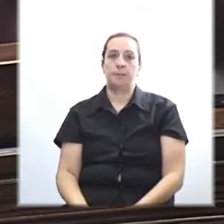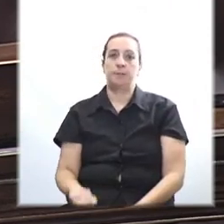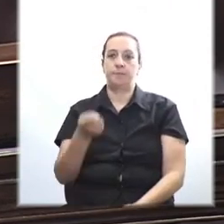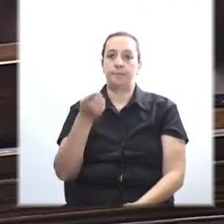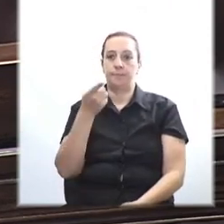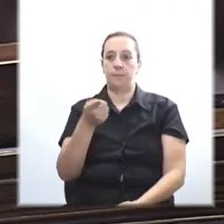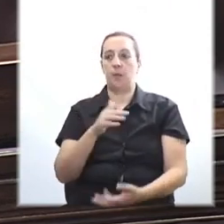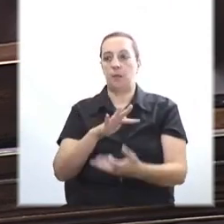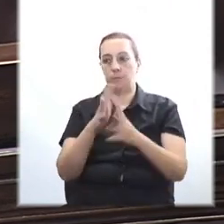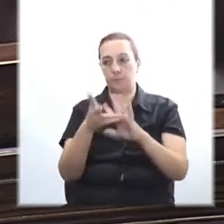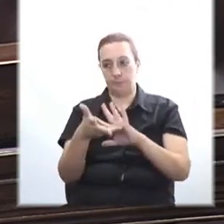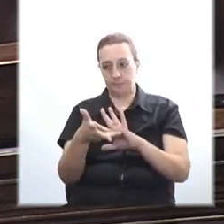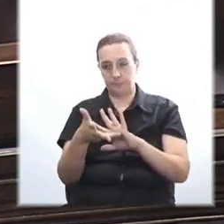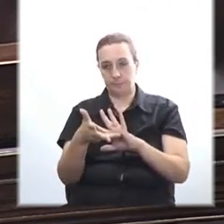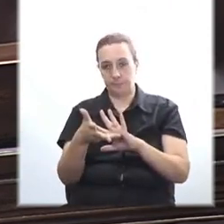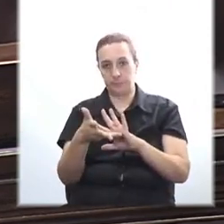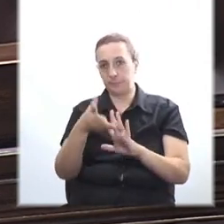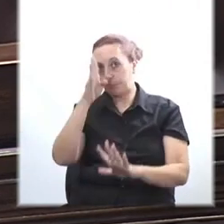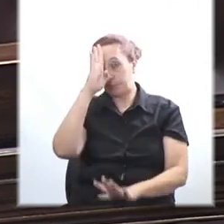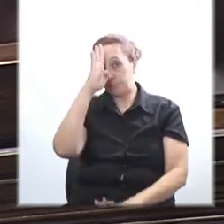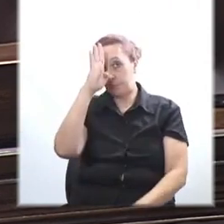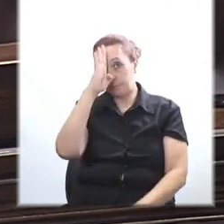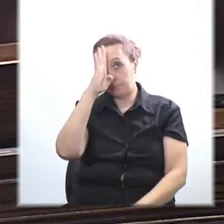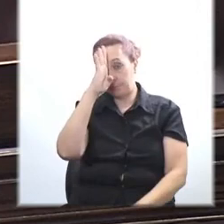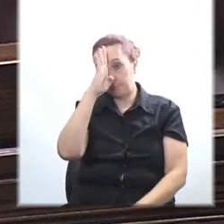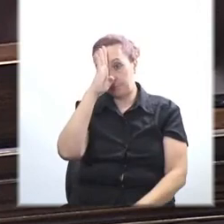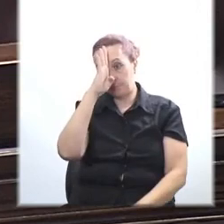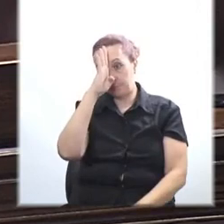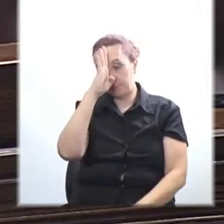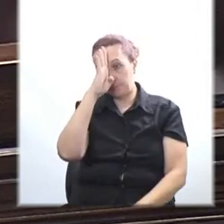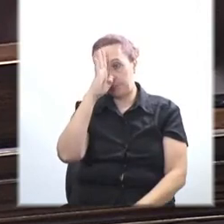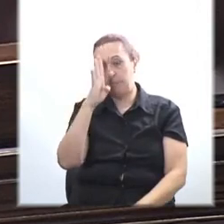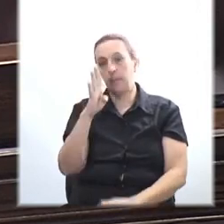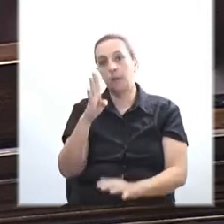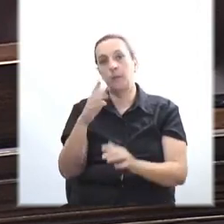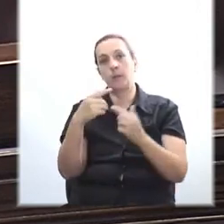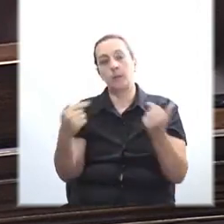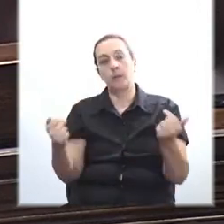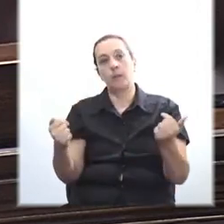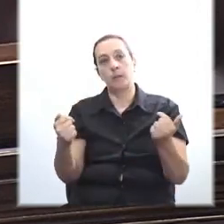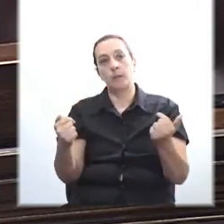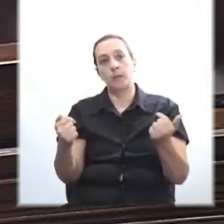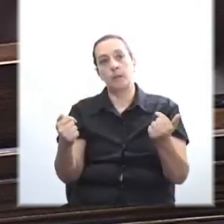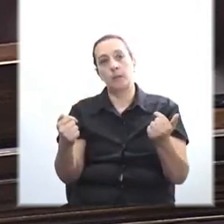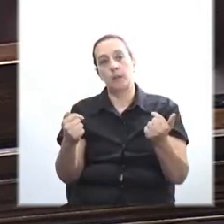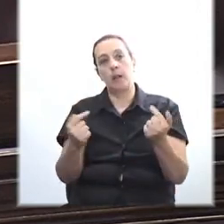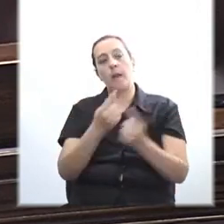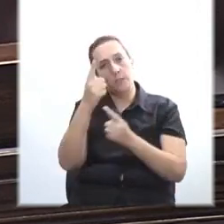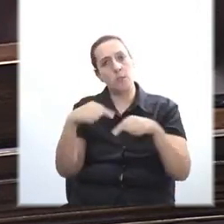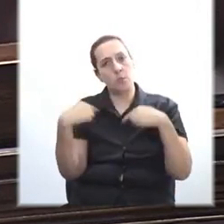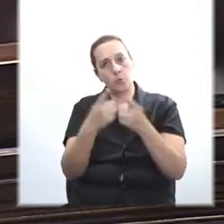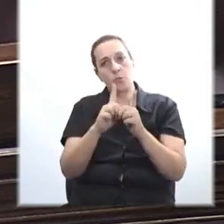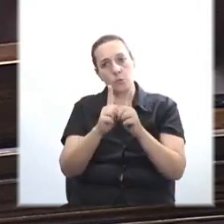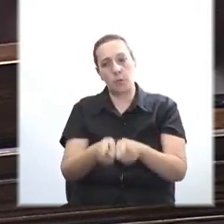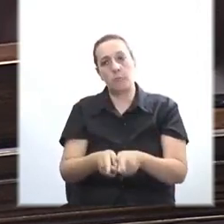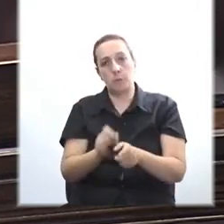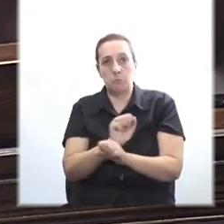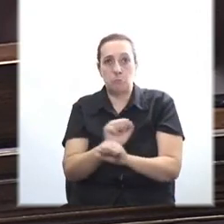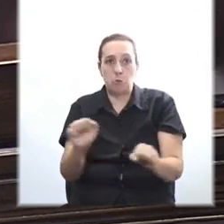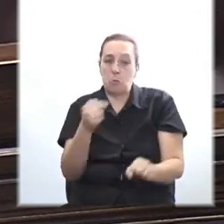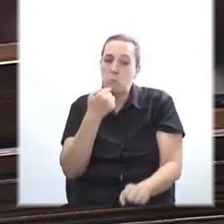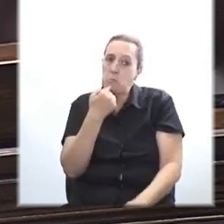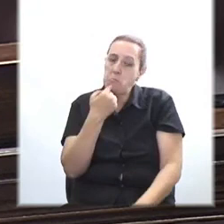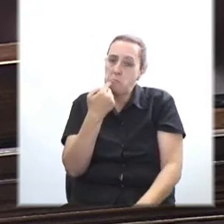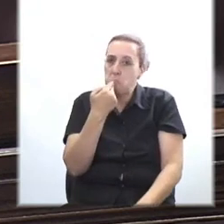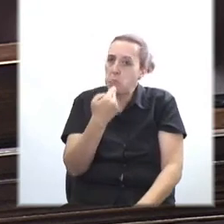esa idea de aprender, de tomar lecciones aprendidas, a veces nosotros también bien nos podemos